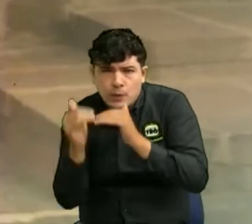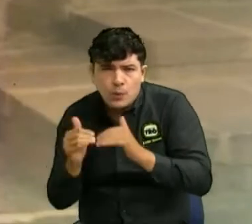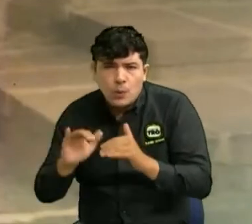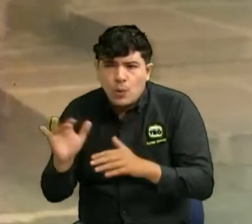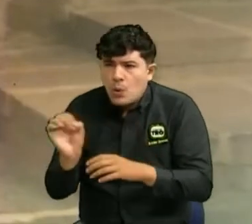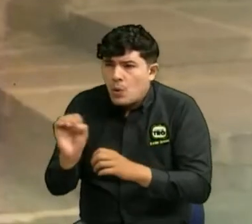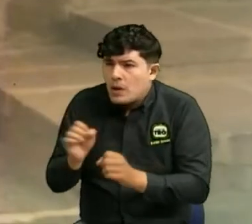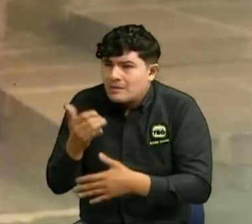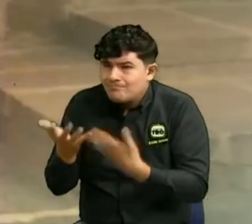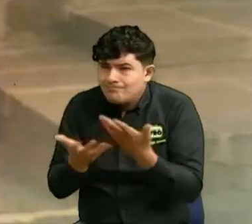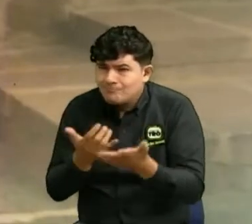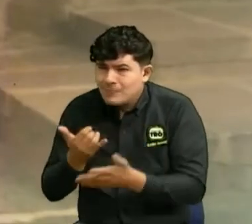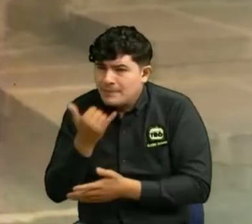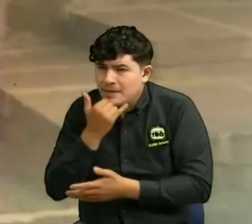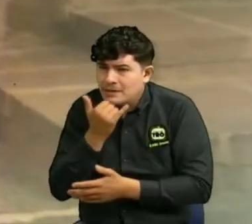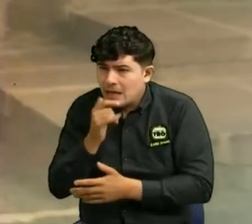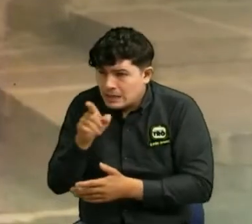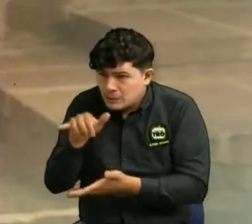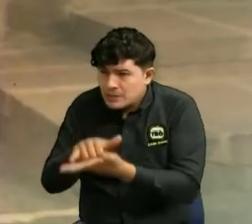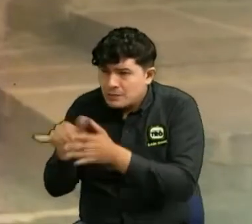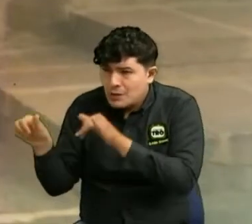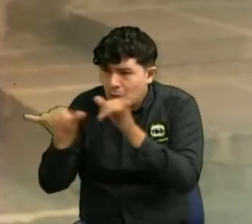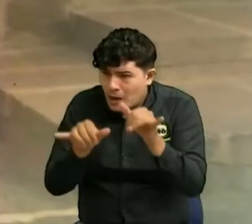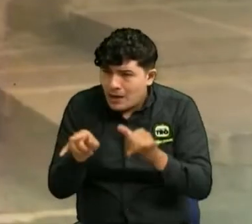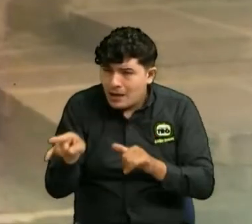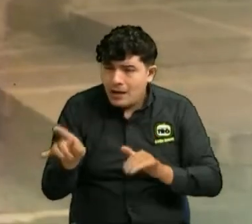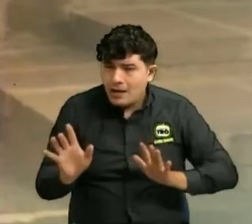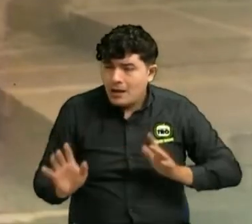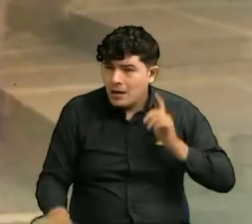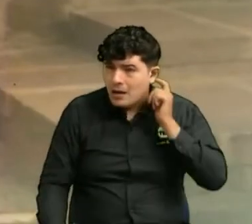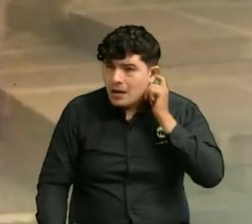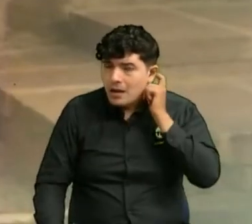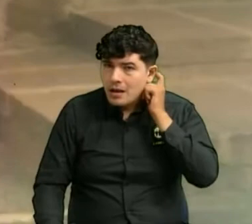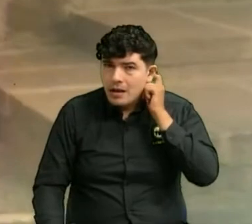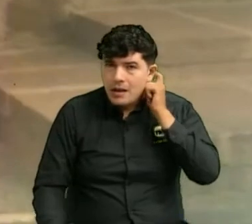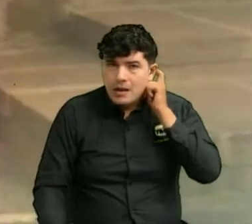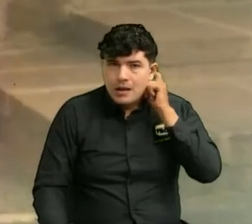algo parecido entre estos dos, digamos, sistemas?